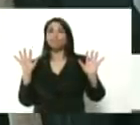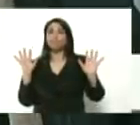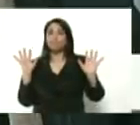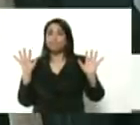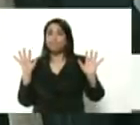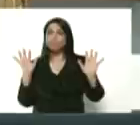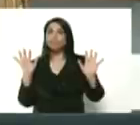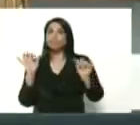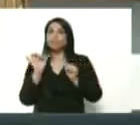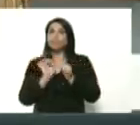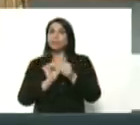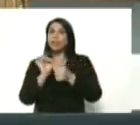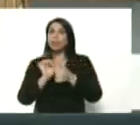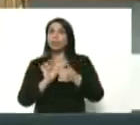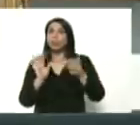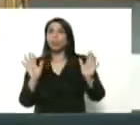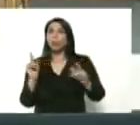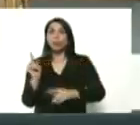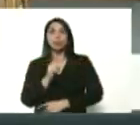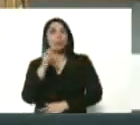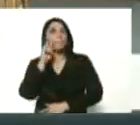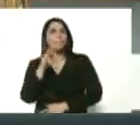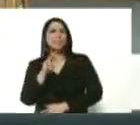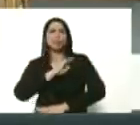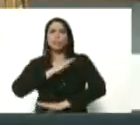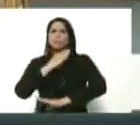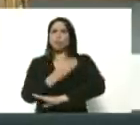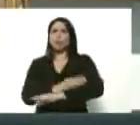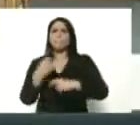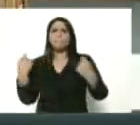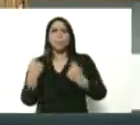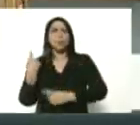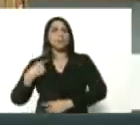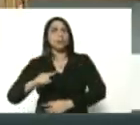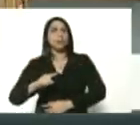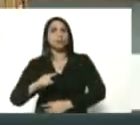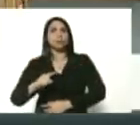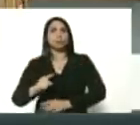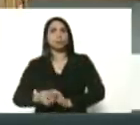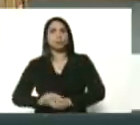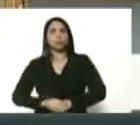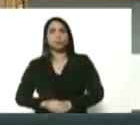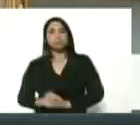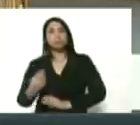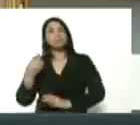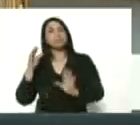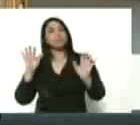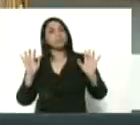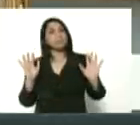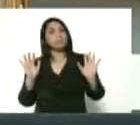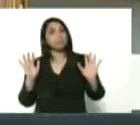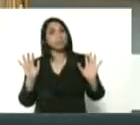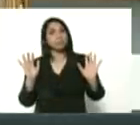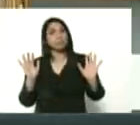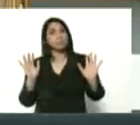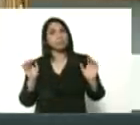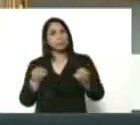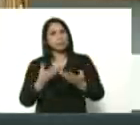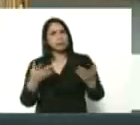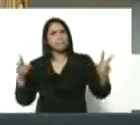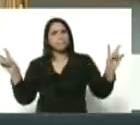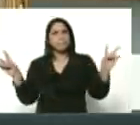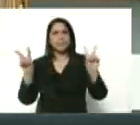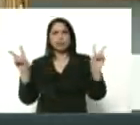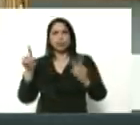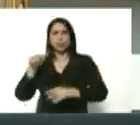peladura. No han visto lo que es el poder popular que tenemos. Así que esta victoria